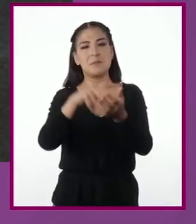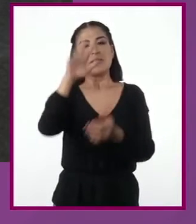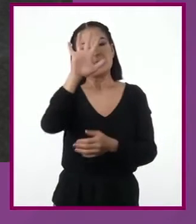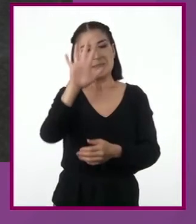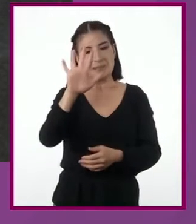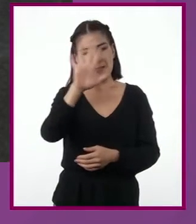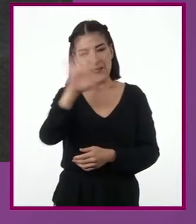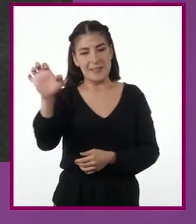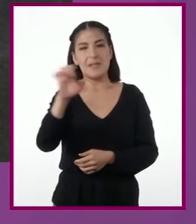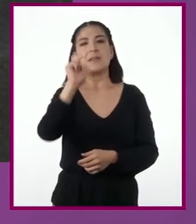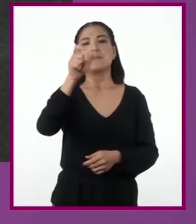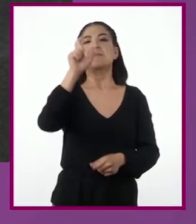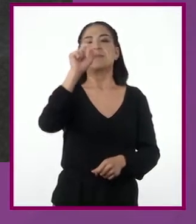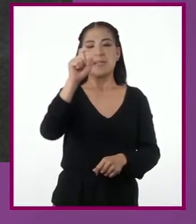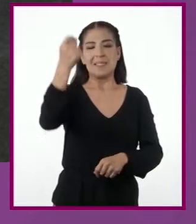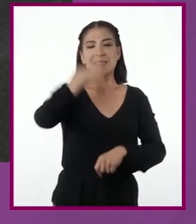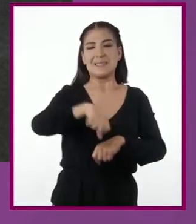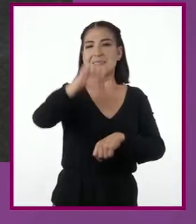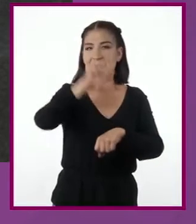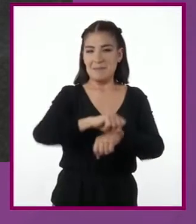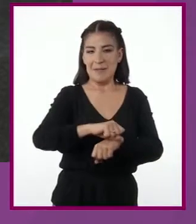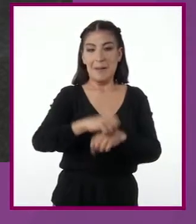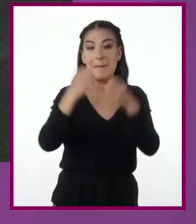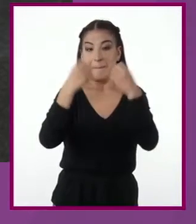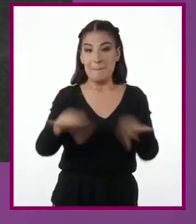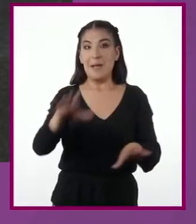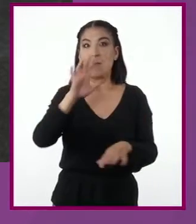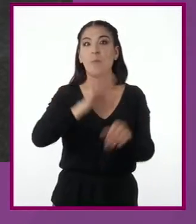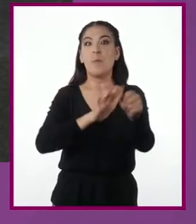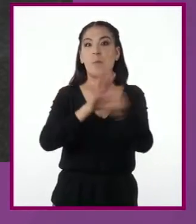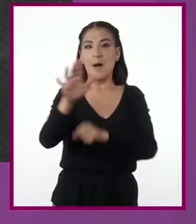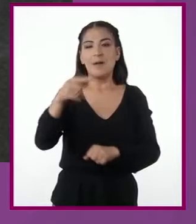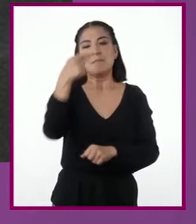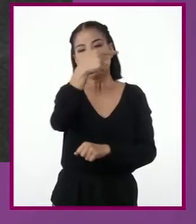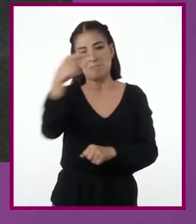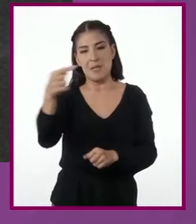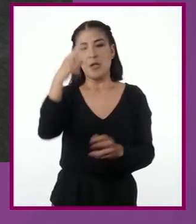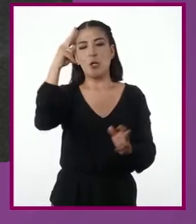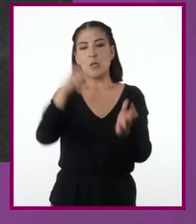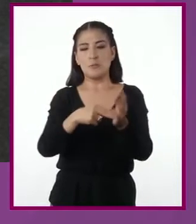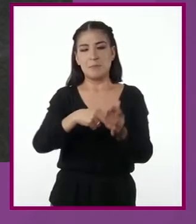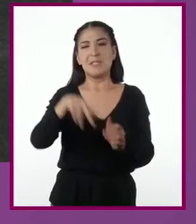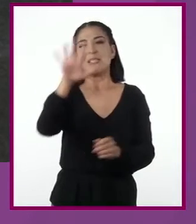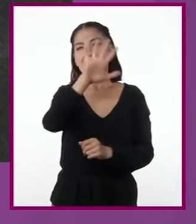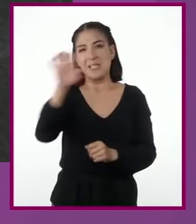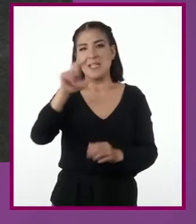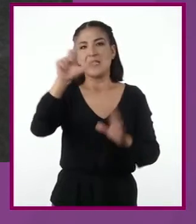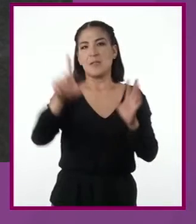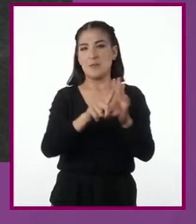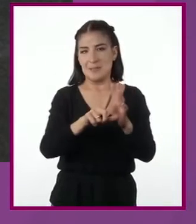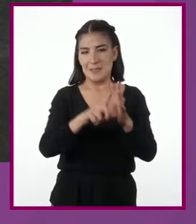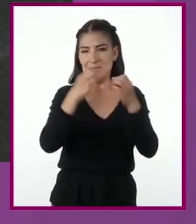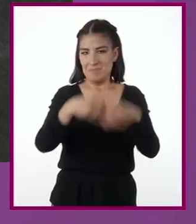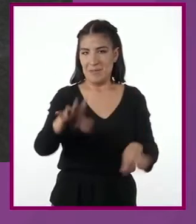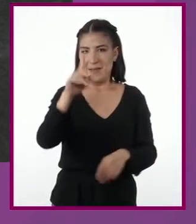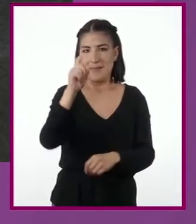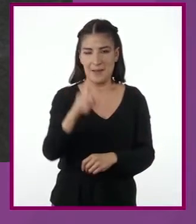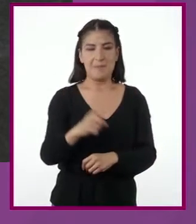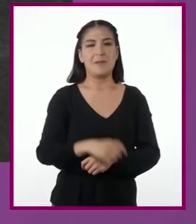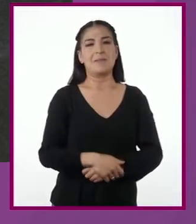semanas. Por lo tanto, hay una pérdida, representada por un número negativo, de 2.500